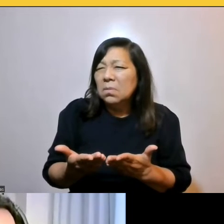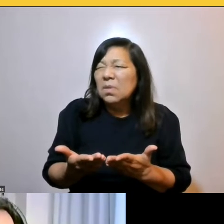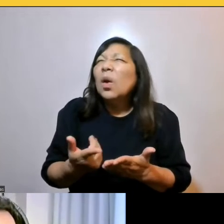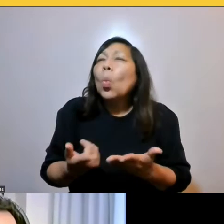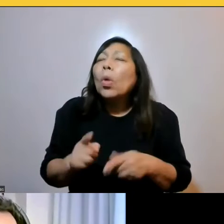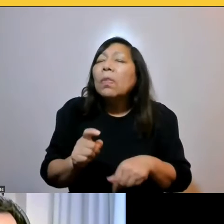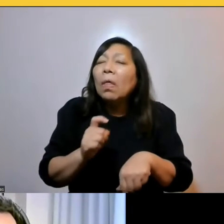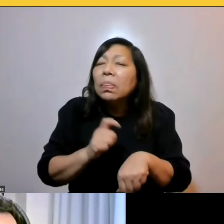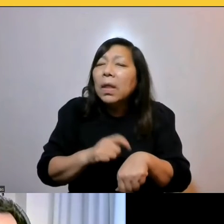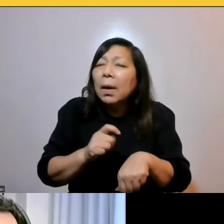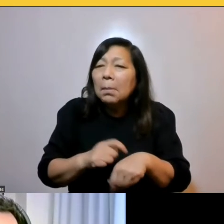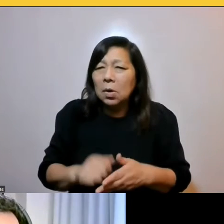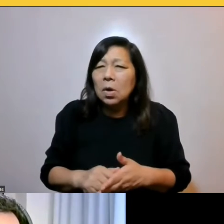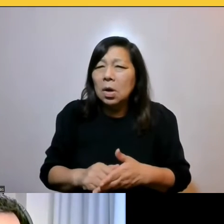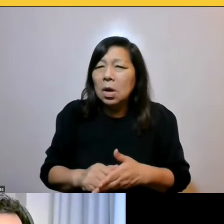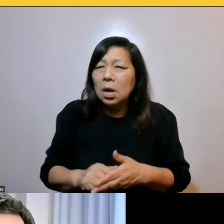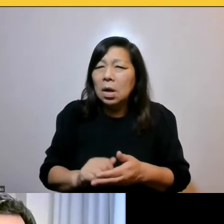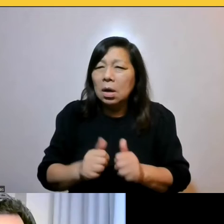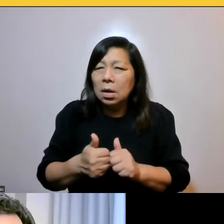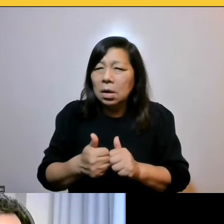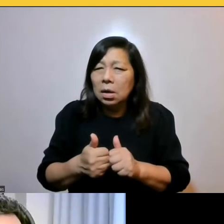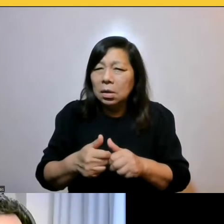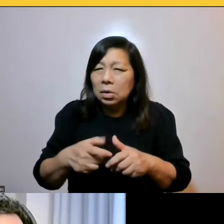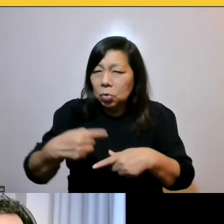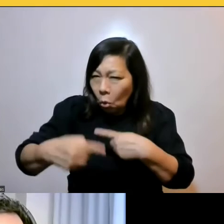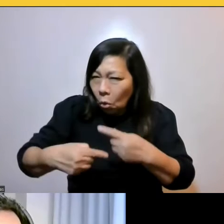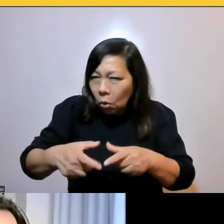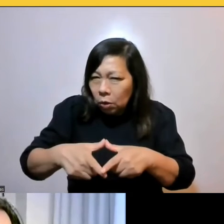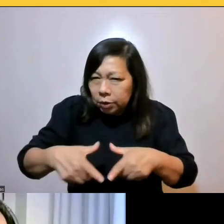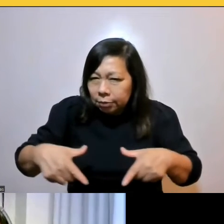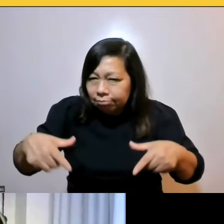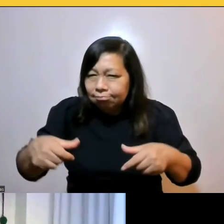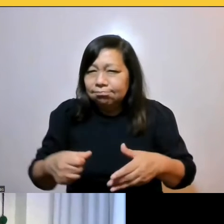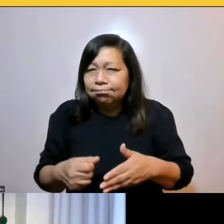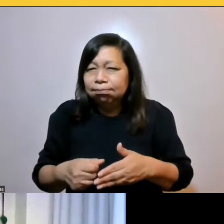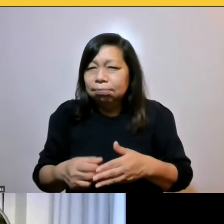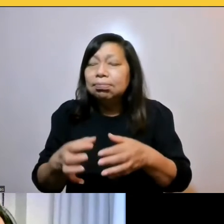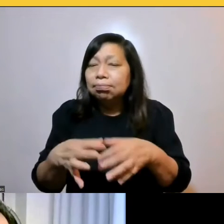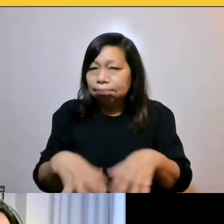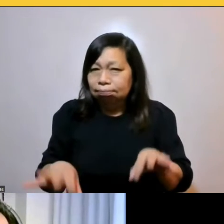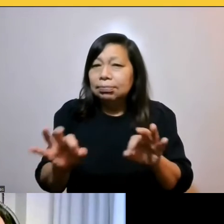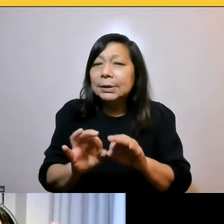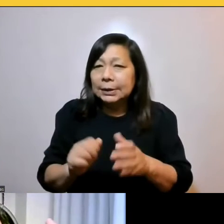tiempo es recomendable el cambio de truza? ¿Tiene que ser diario o no necesariamente? Mencionaste algo importante, ¿no? En el